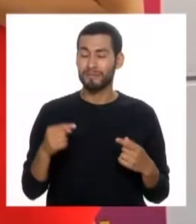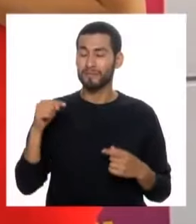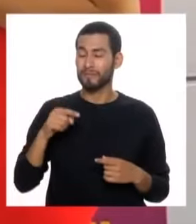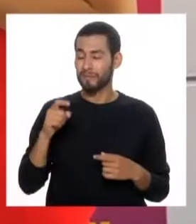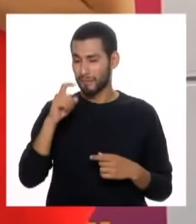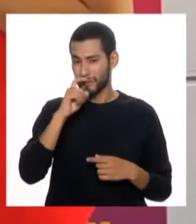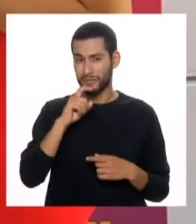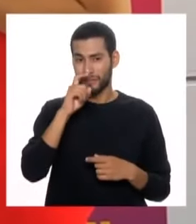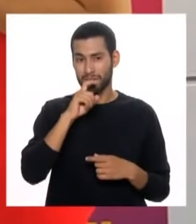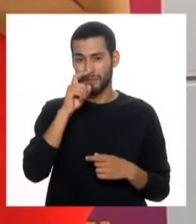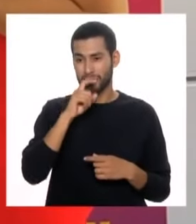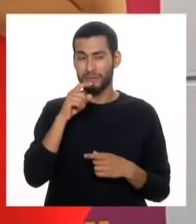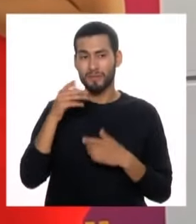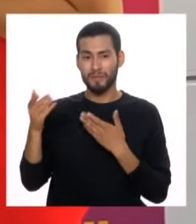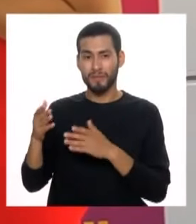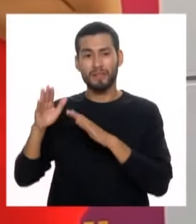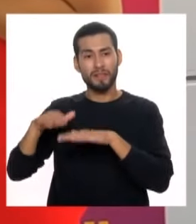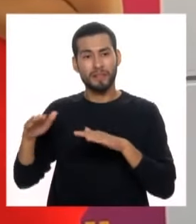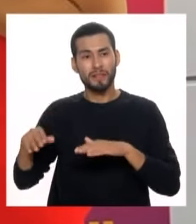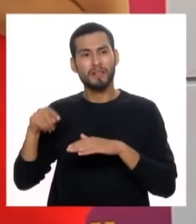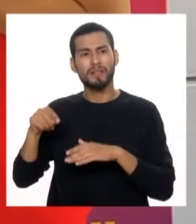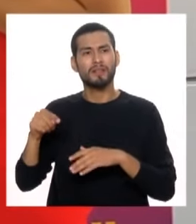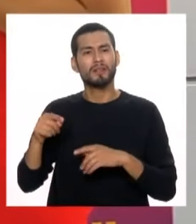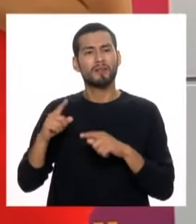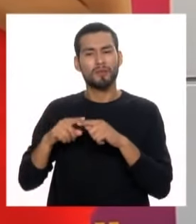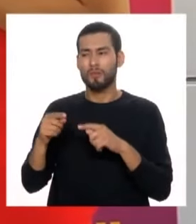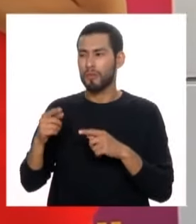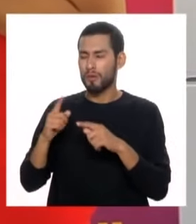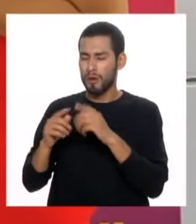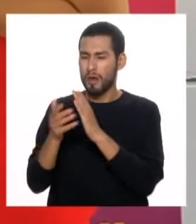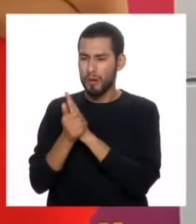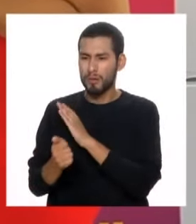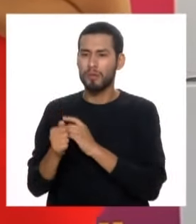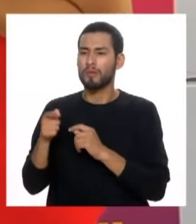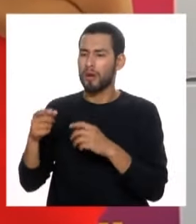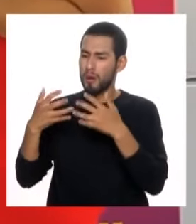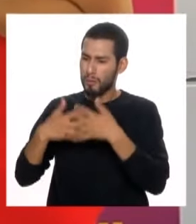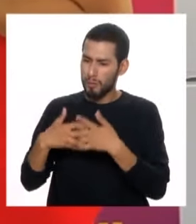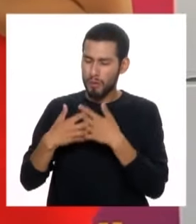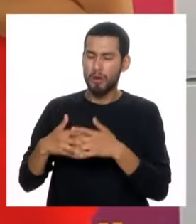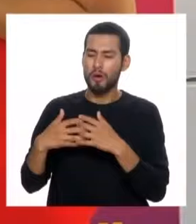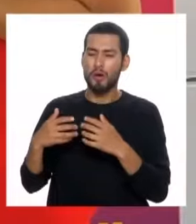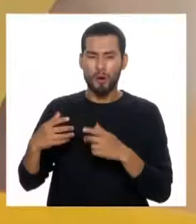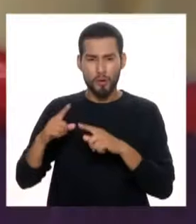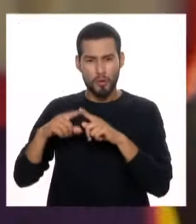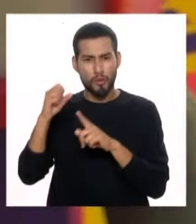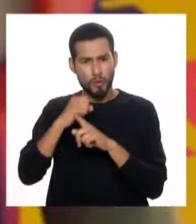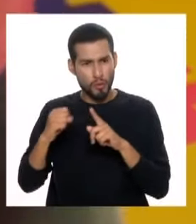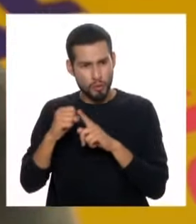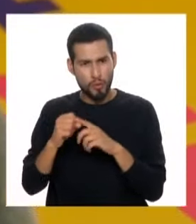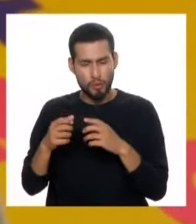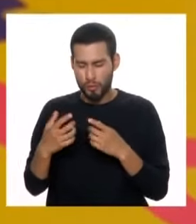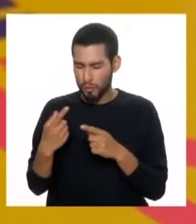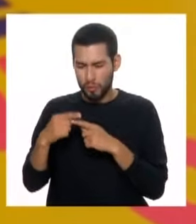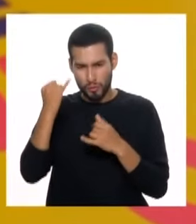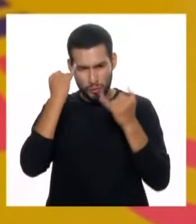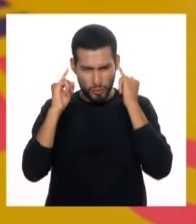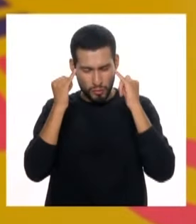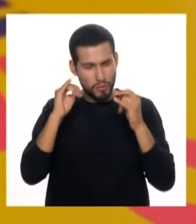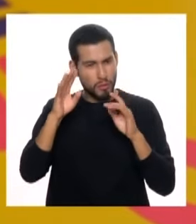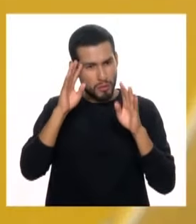muñeco consiste para los niños con TEA, les ayuda a desarrollar sus habilidades motoras, sociales e